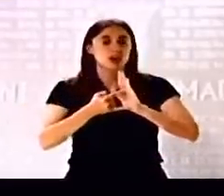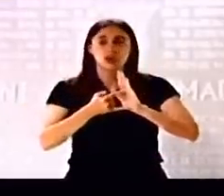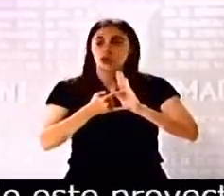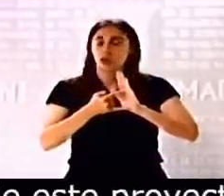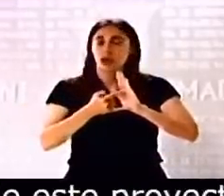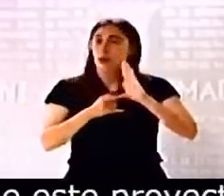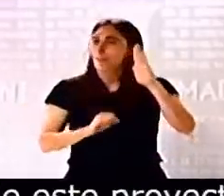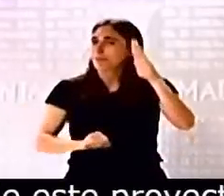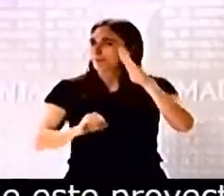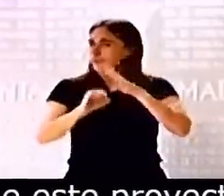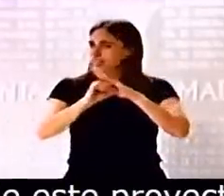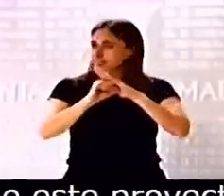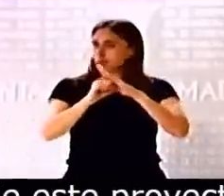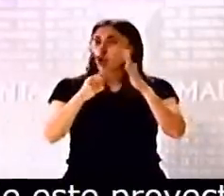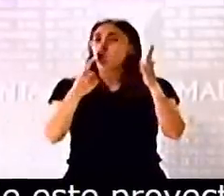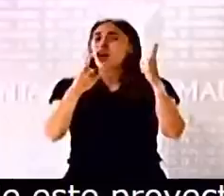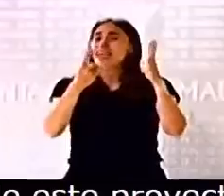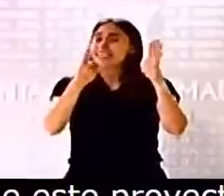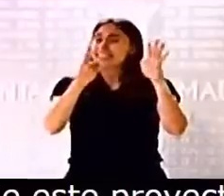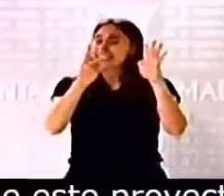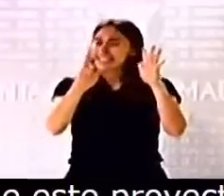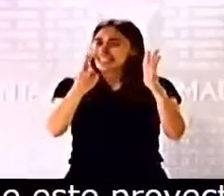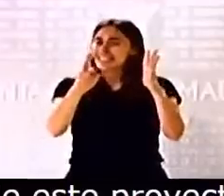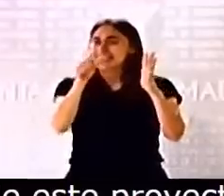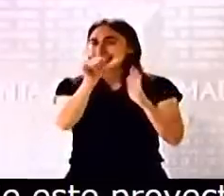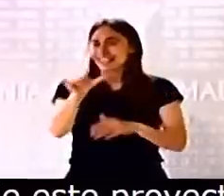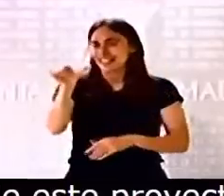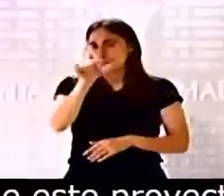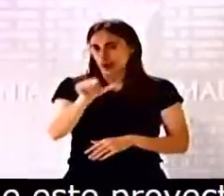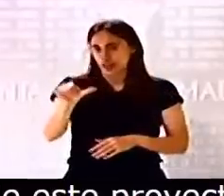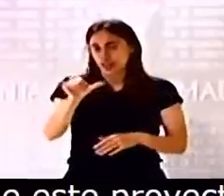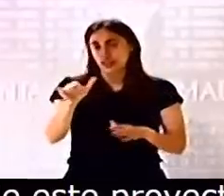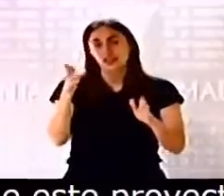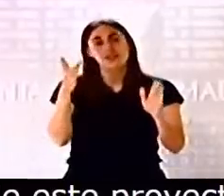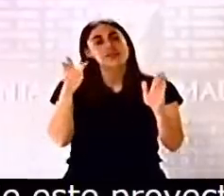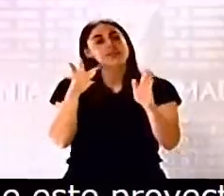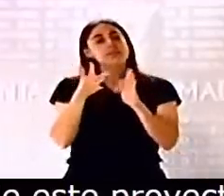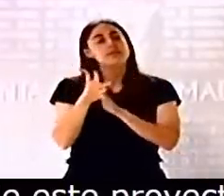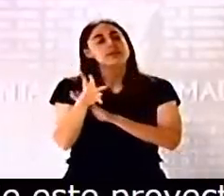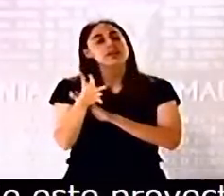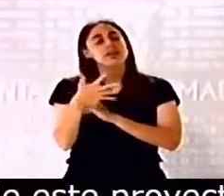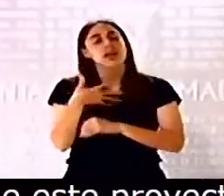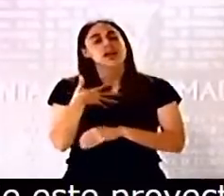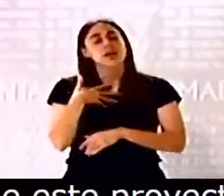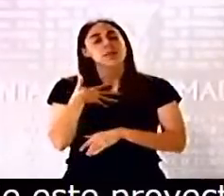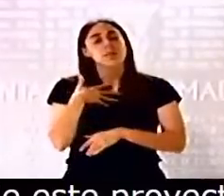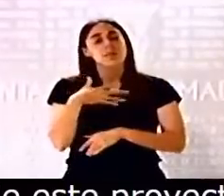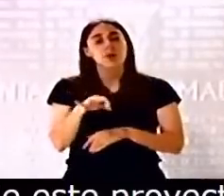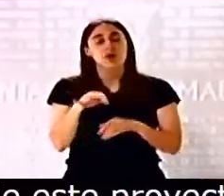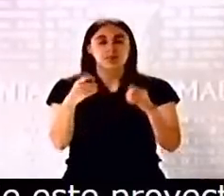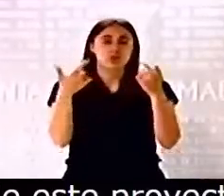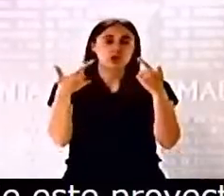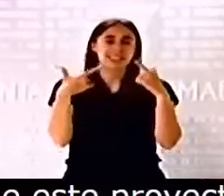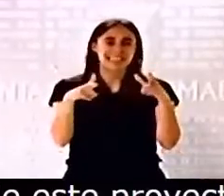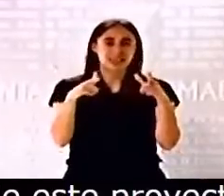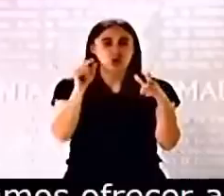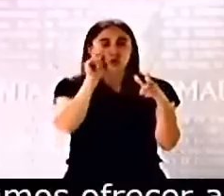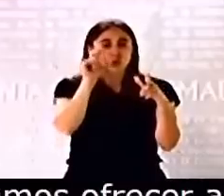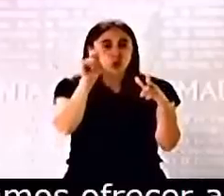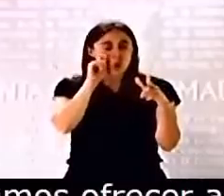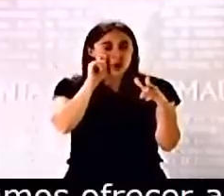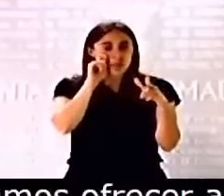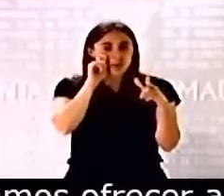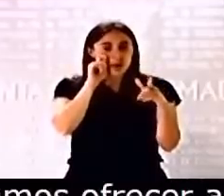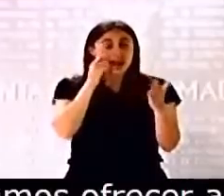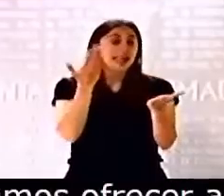semanas y, por lo tanto, le podamos ofrecer al sector del turismo un certificado